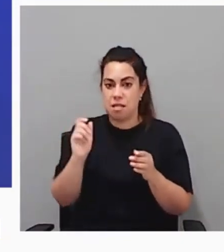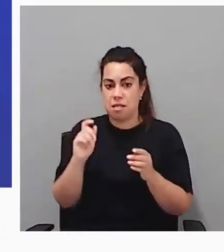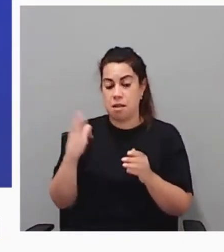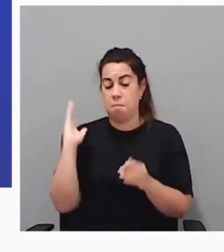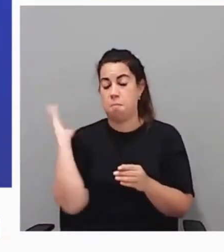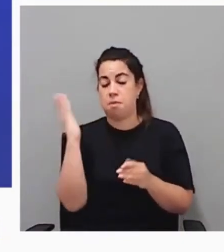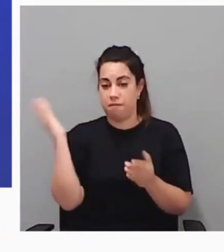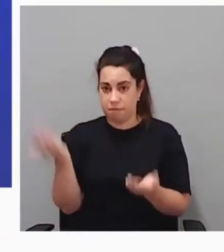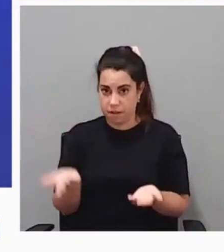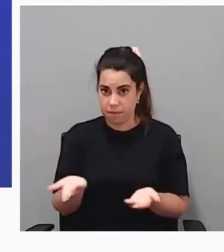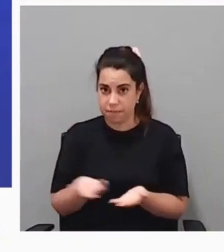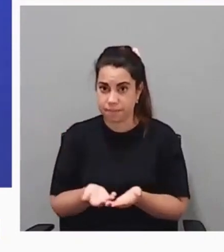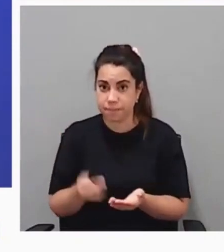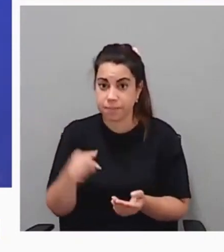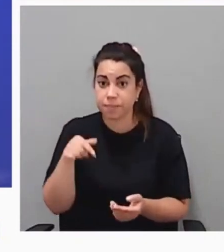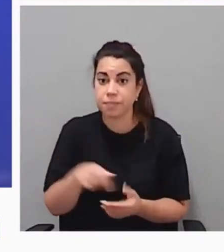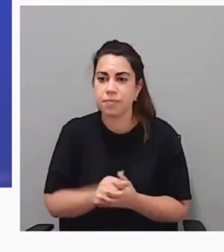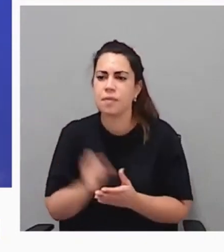ciencia